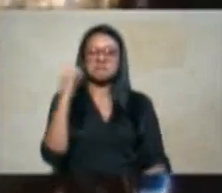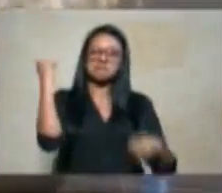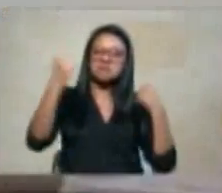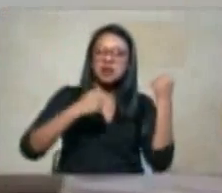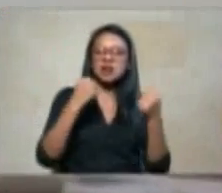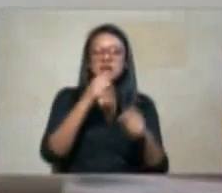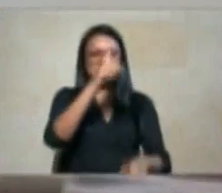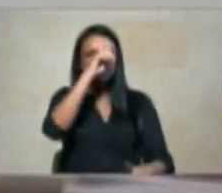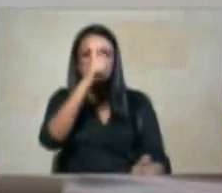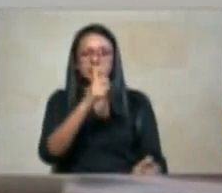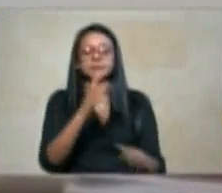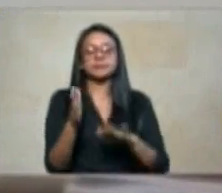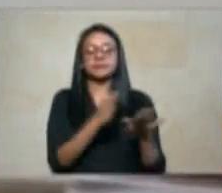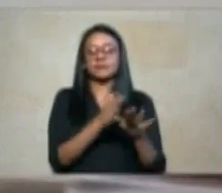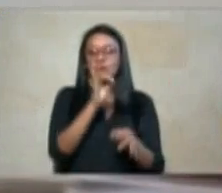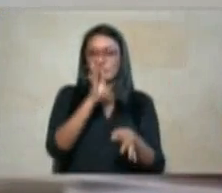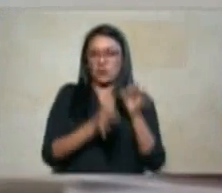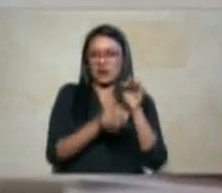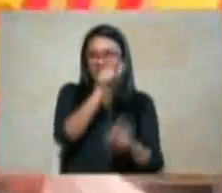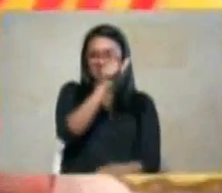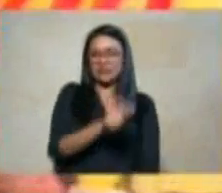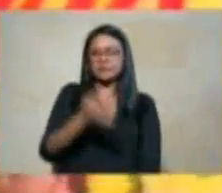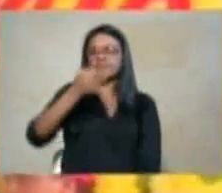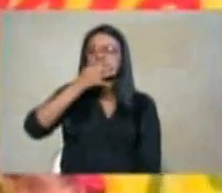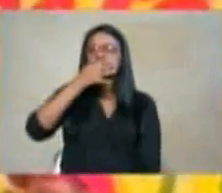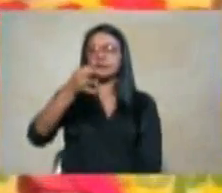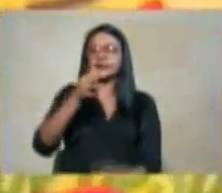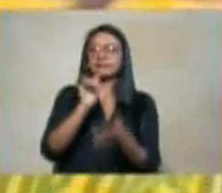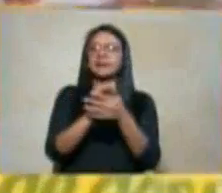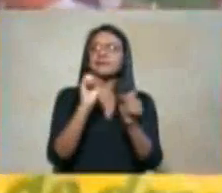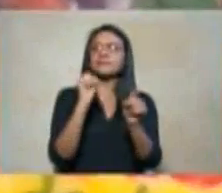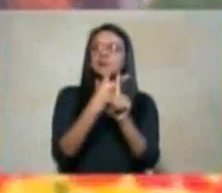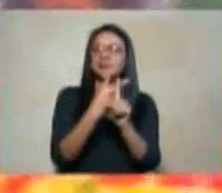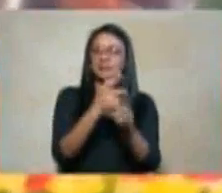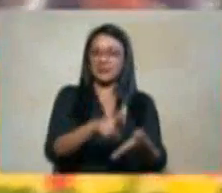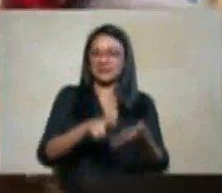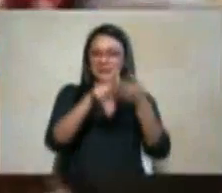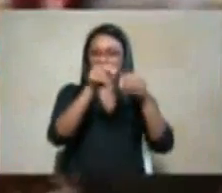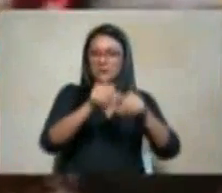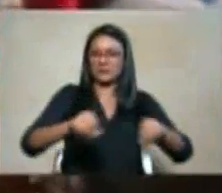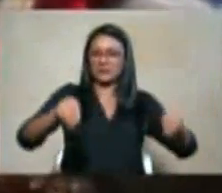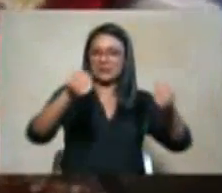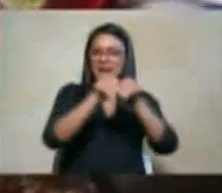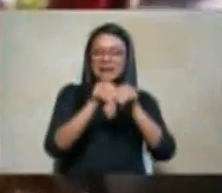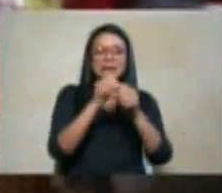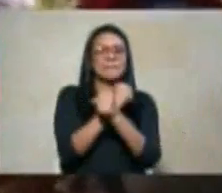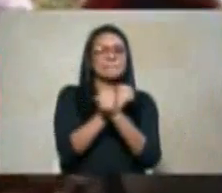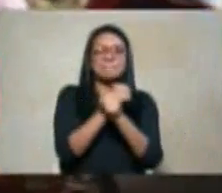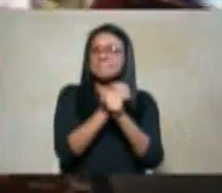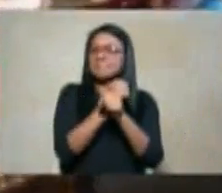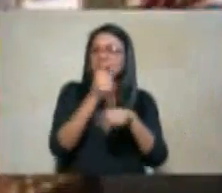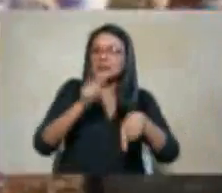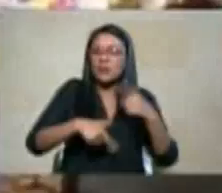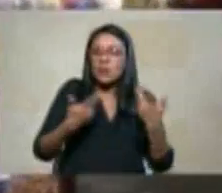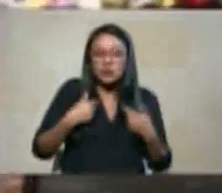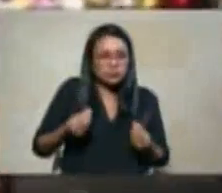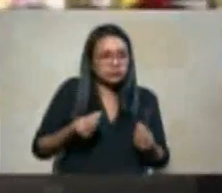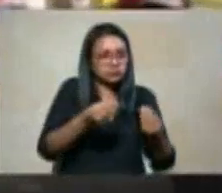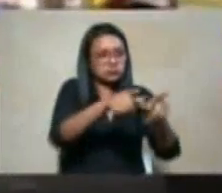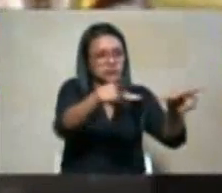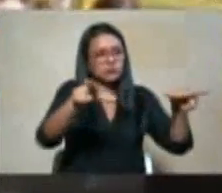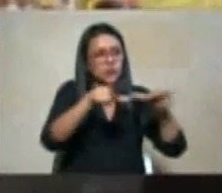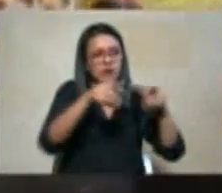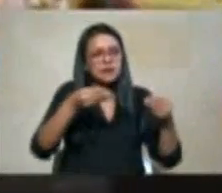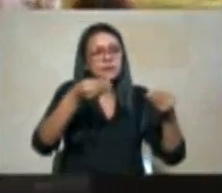de la restitución de tierras están impidiendo devolver los predios a campesinos despojados favorecidos con fallos judiciales. Observamos también la presencia de